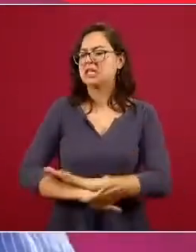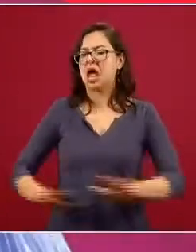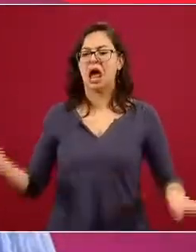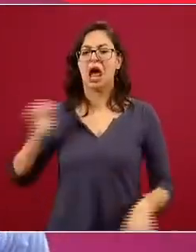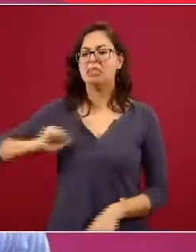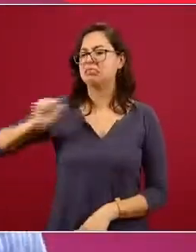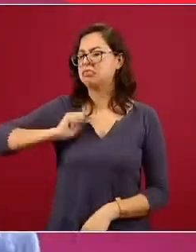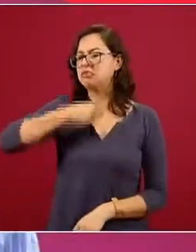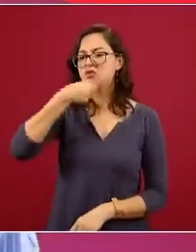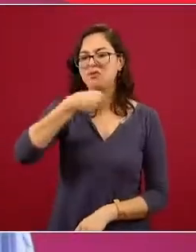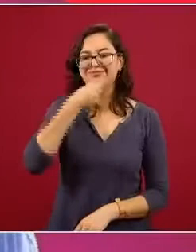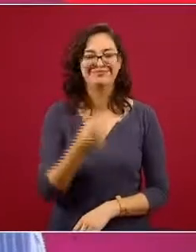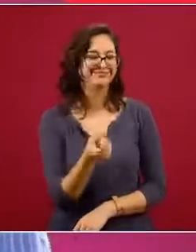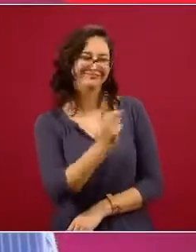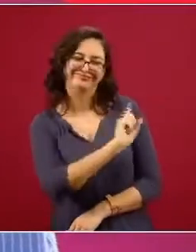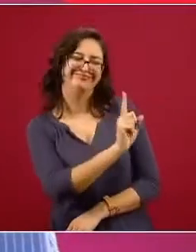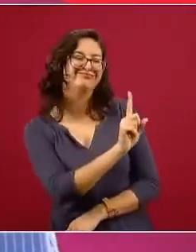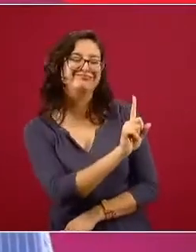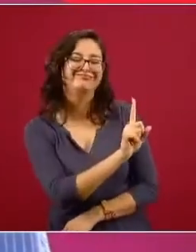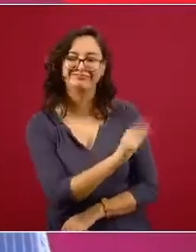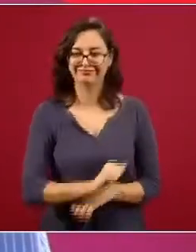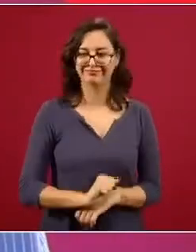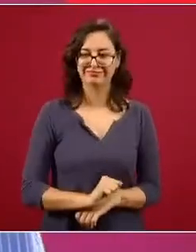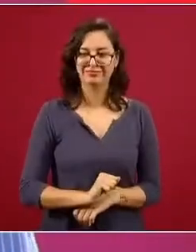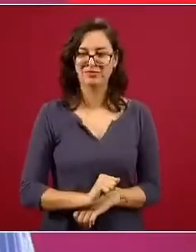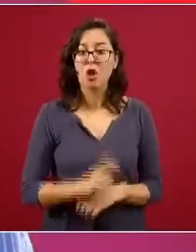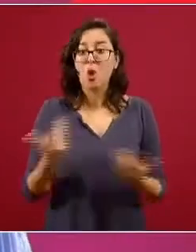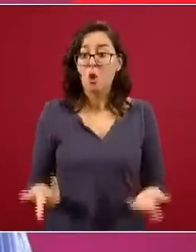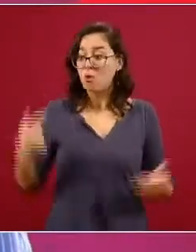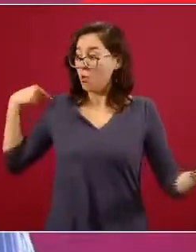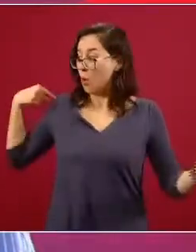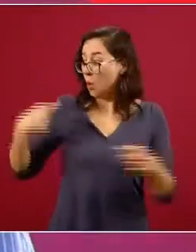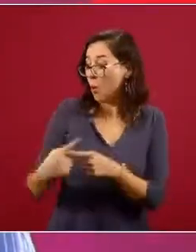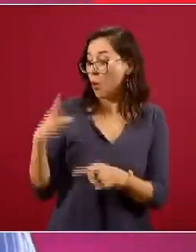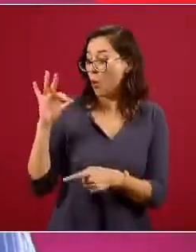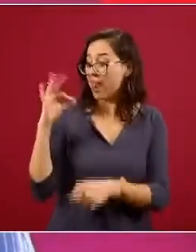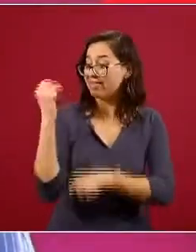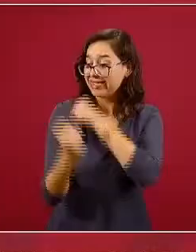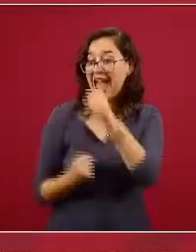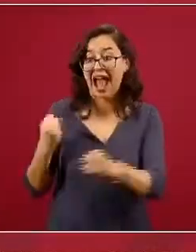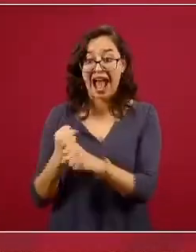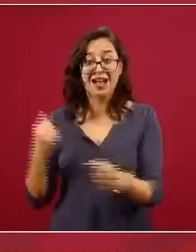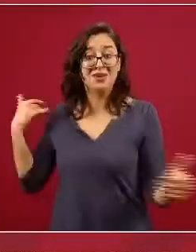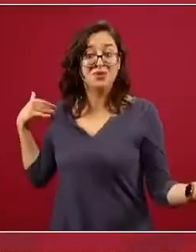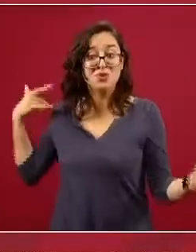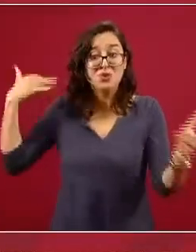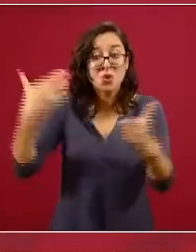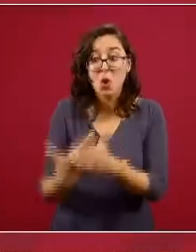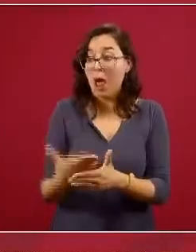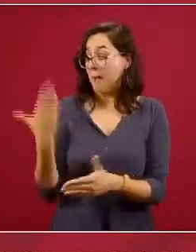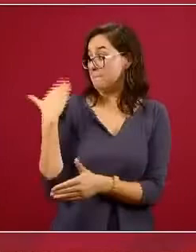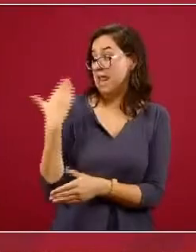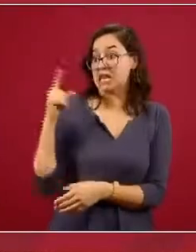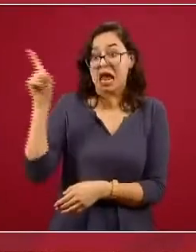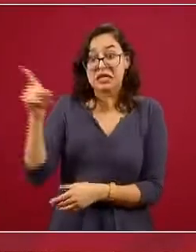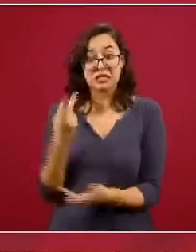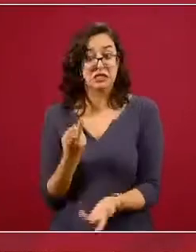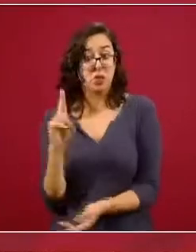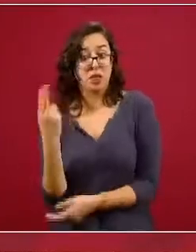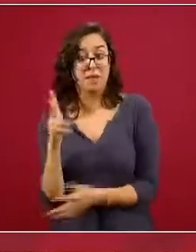no, a lo largo de 40 años, y más recientemente en noviembre de 2018, la Organización Mundial de la Salud